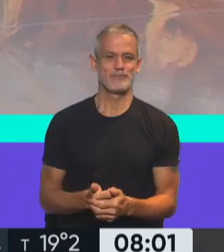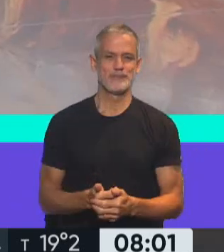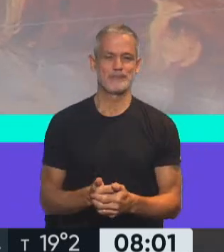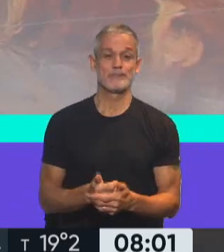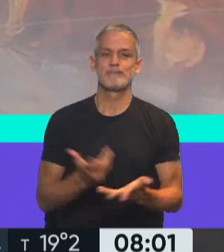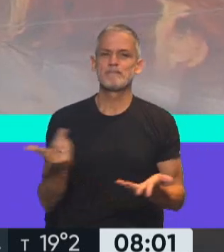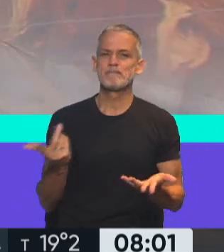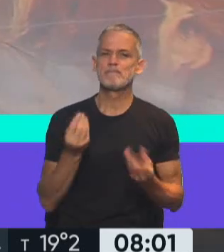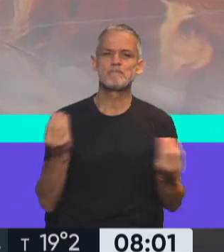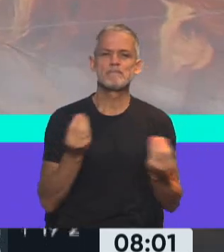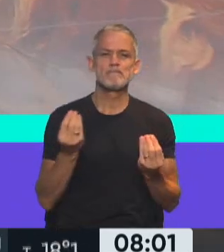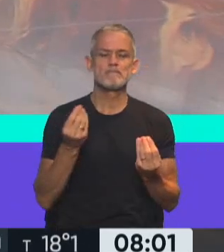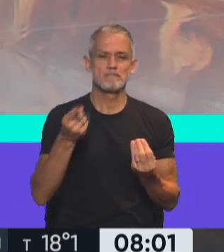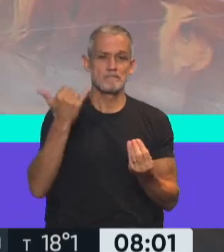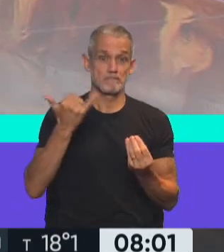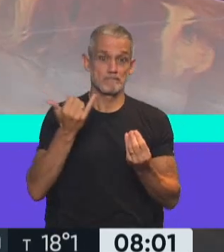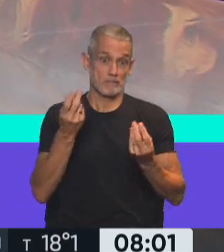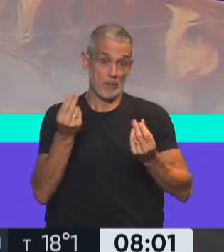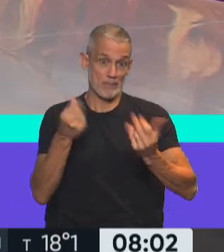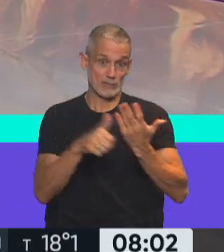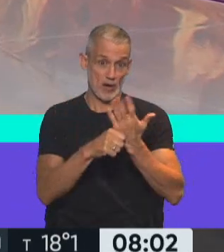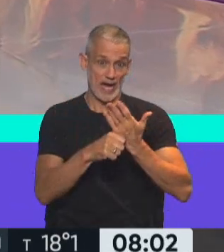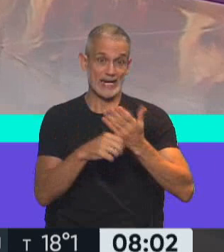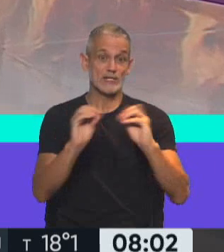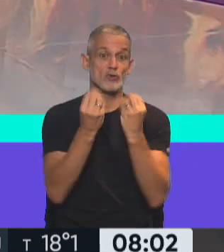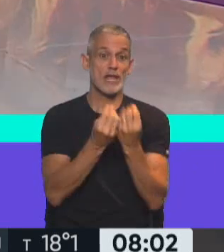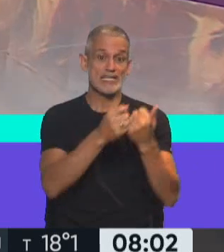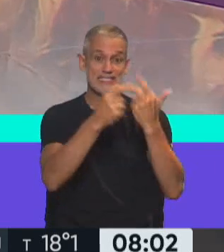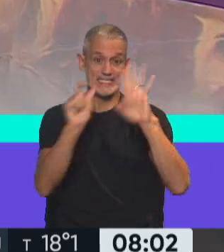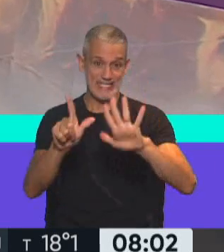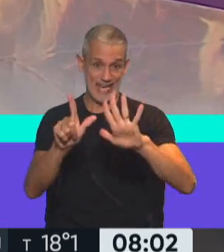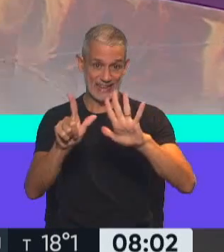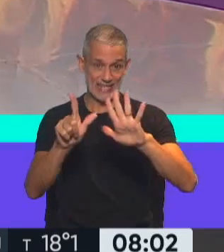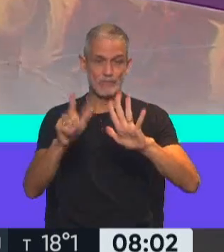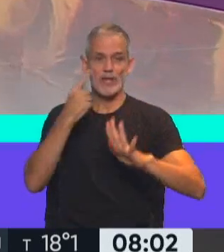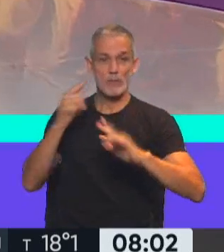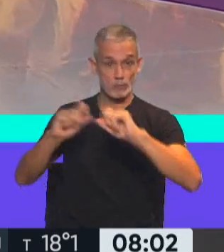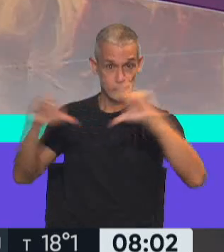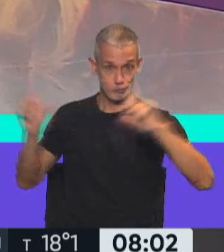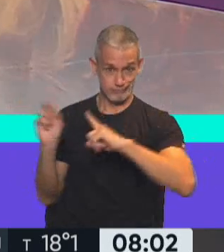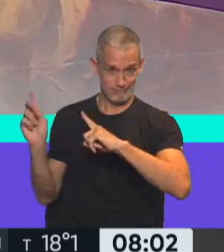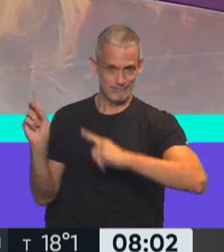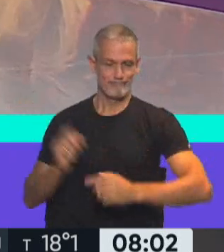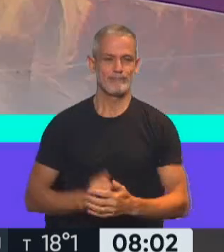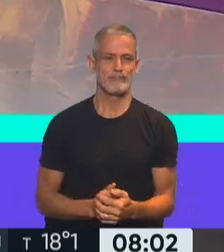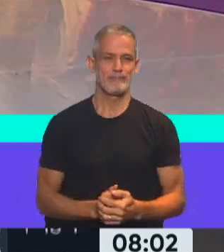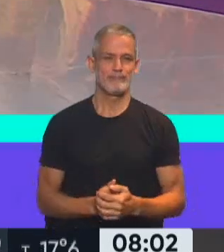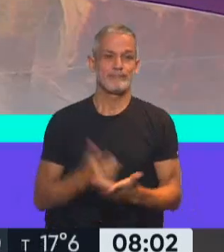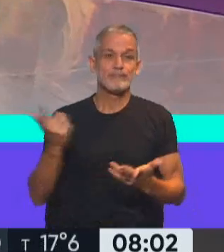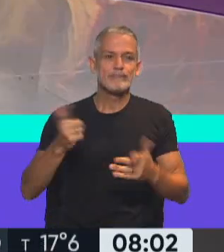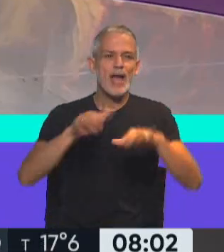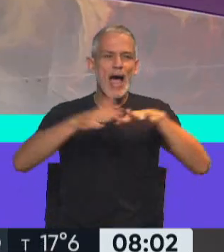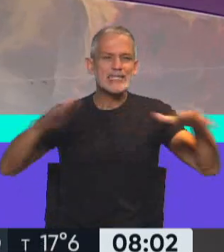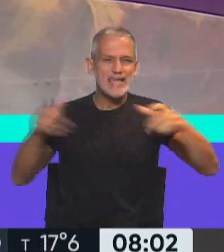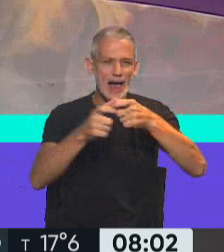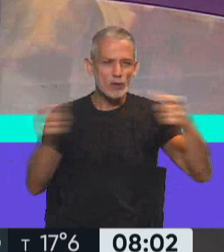cuánto vas a conseguir estos cortes cuidados. Son 7. Si podemos compartir la placa, aquí los tenemos. Ahí está. La tira de